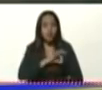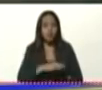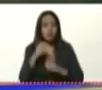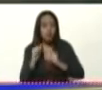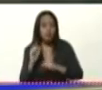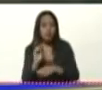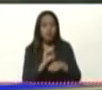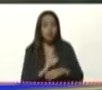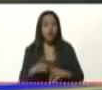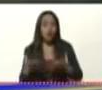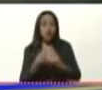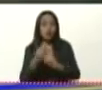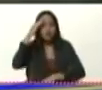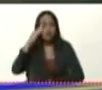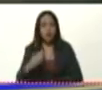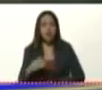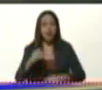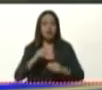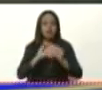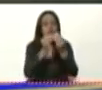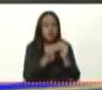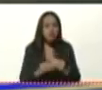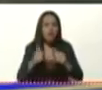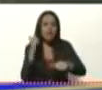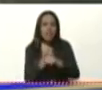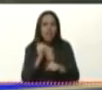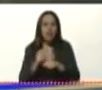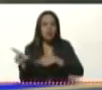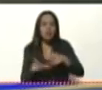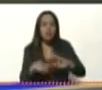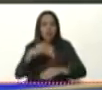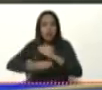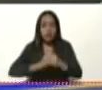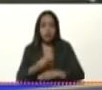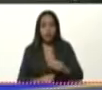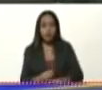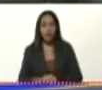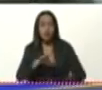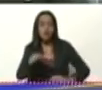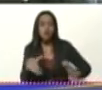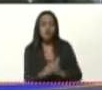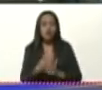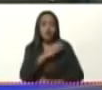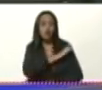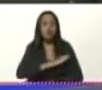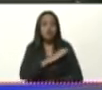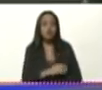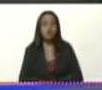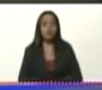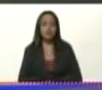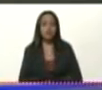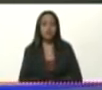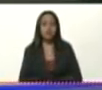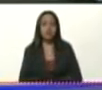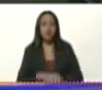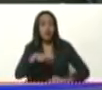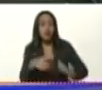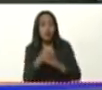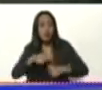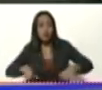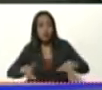trabajando con la Fuerza Armada. Diseñamos sendo trabajo que ya lo tienen en este momento todos los comandantes de regiones estratégicas, todos los comandantes de las zonas